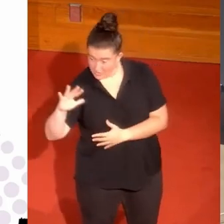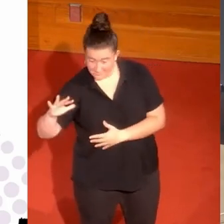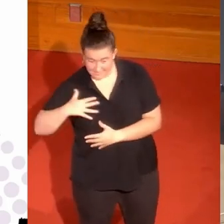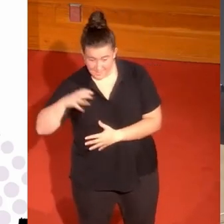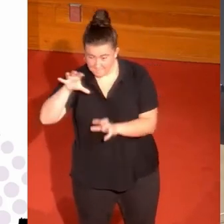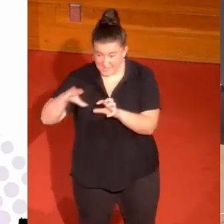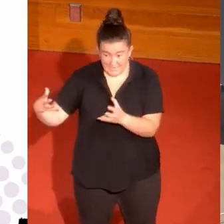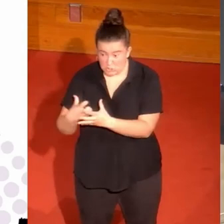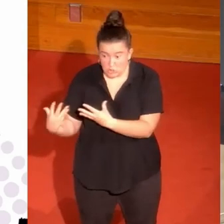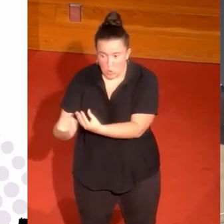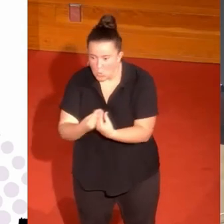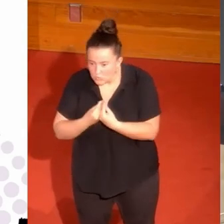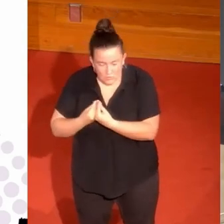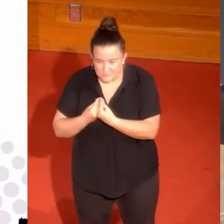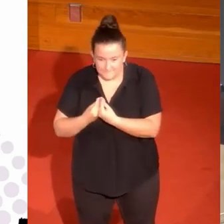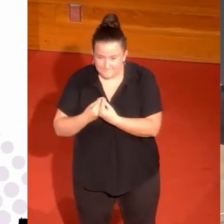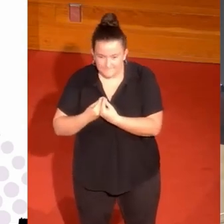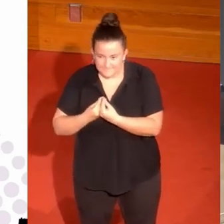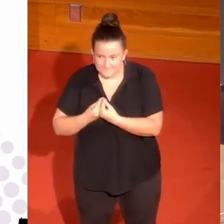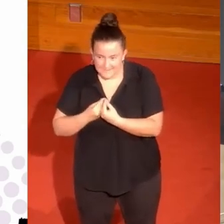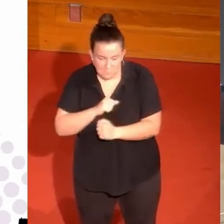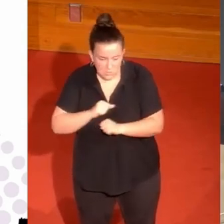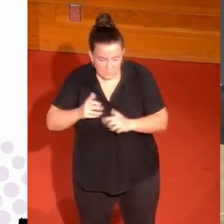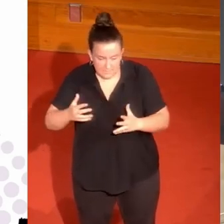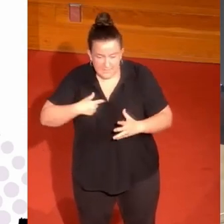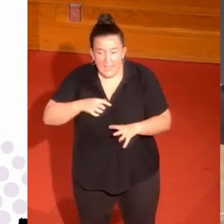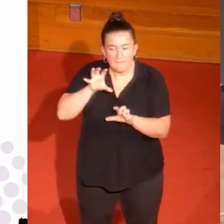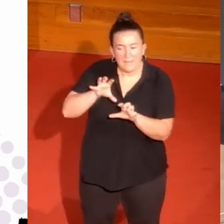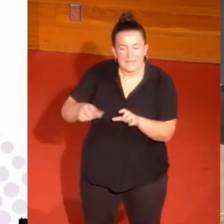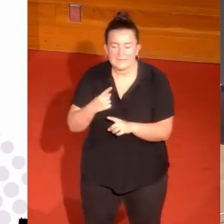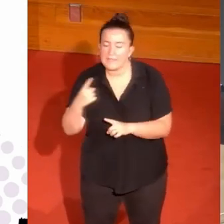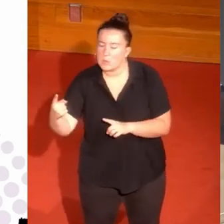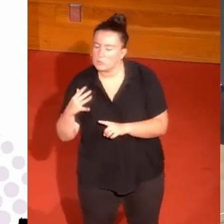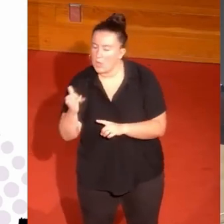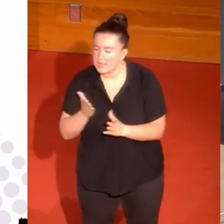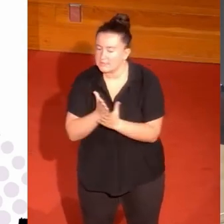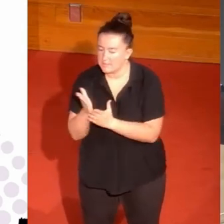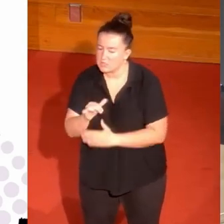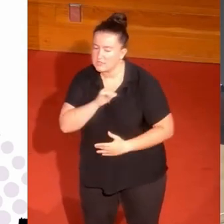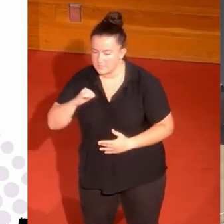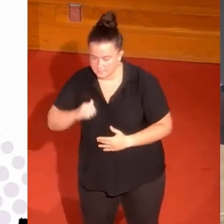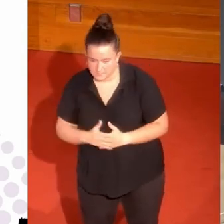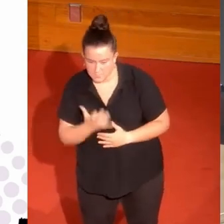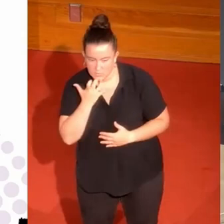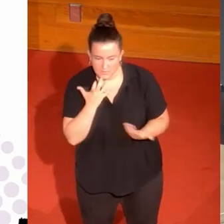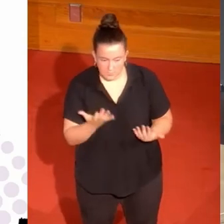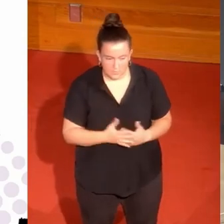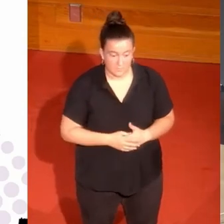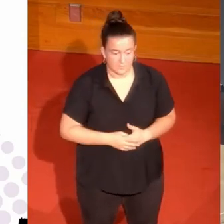injusto entonces en cada país hay medios independientes por ejemplo al eh labar en